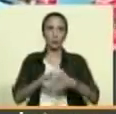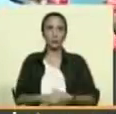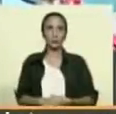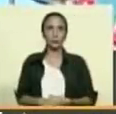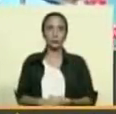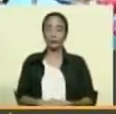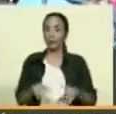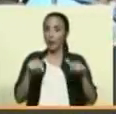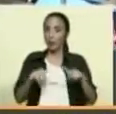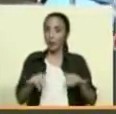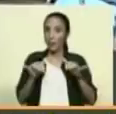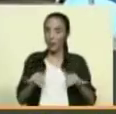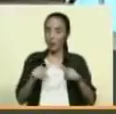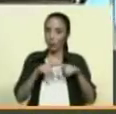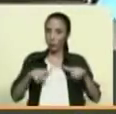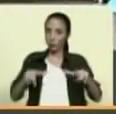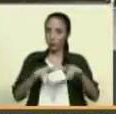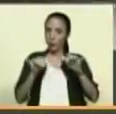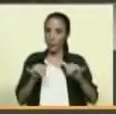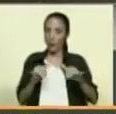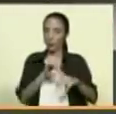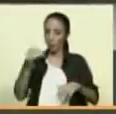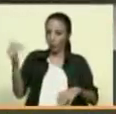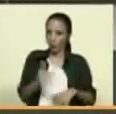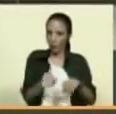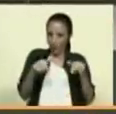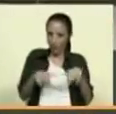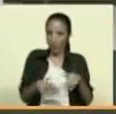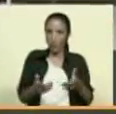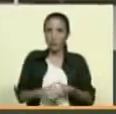Aquí mismo vine yo,